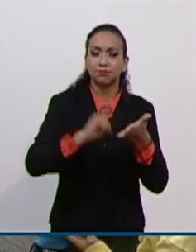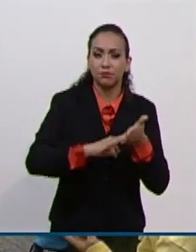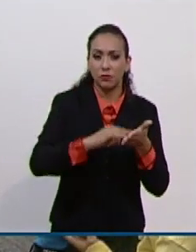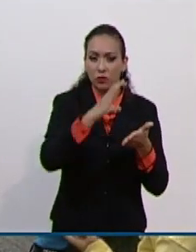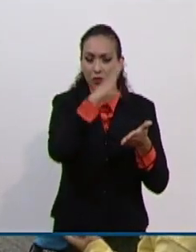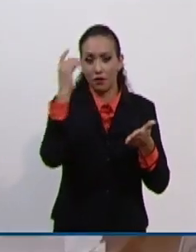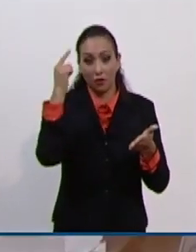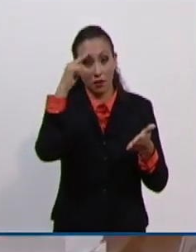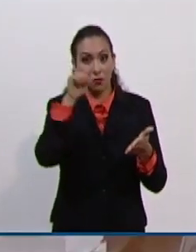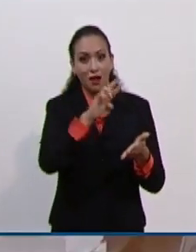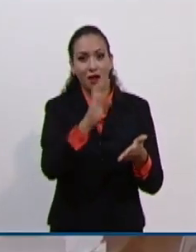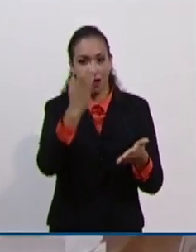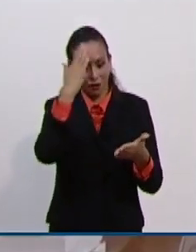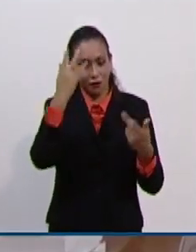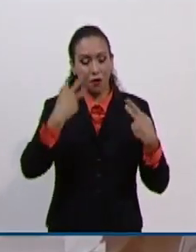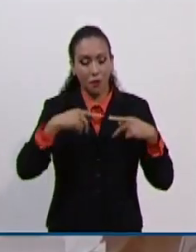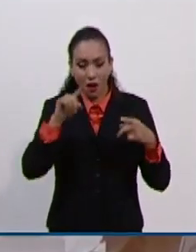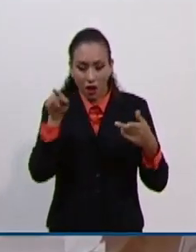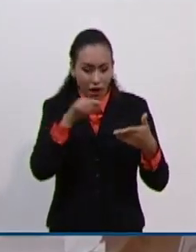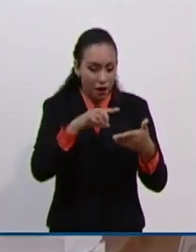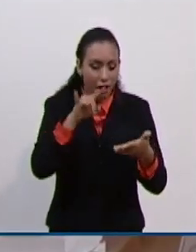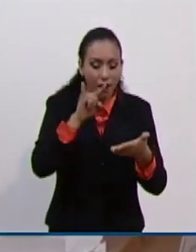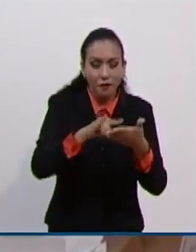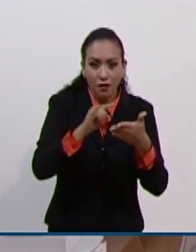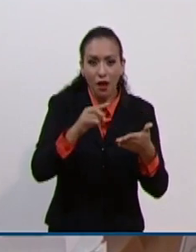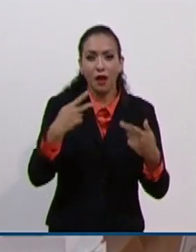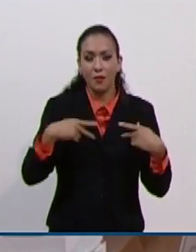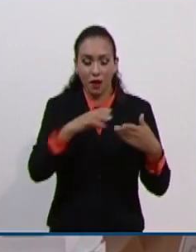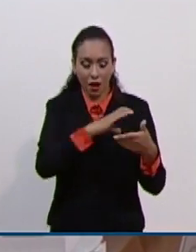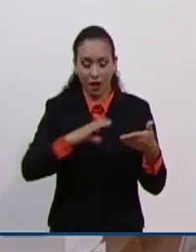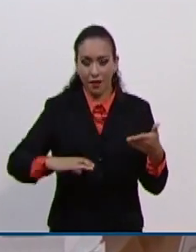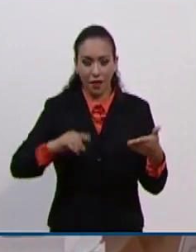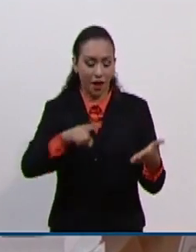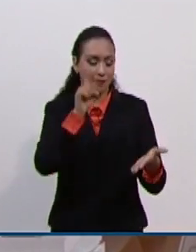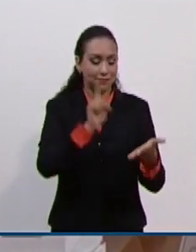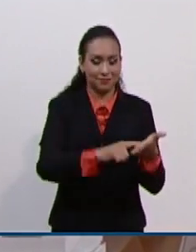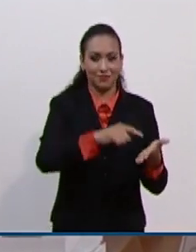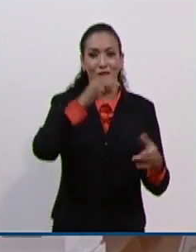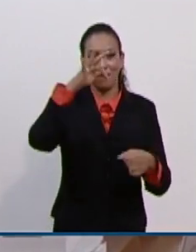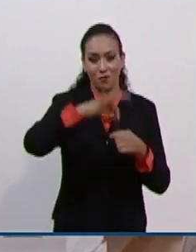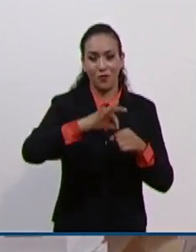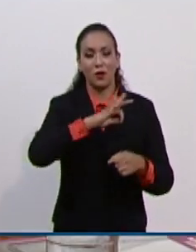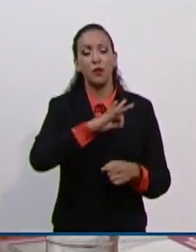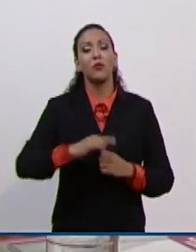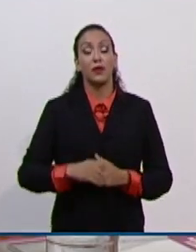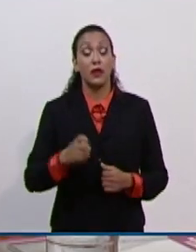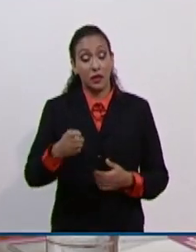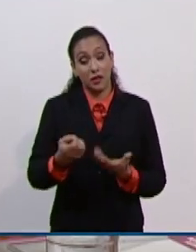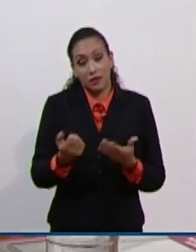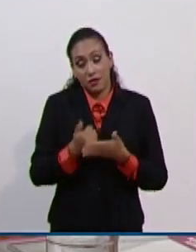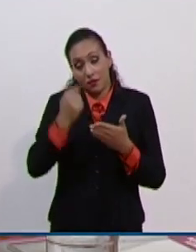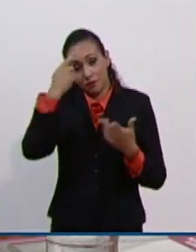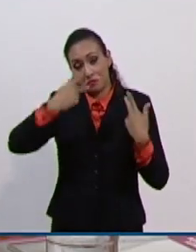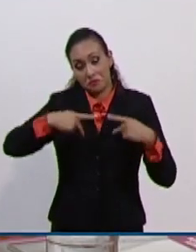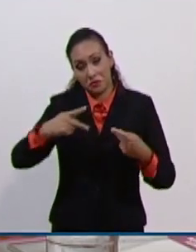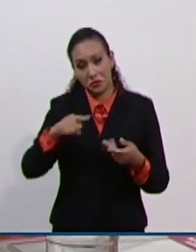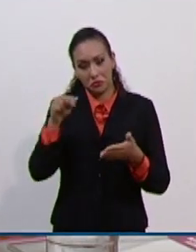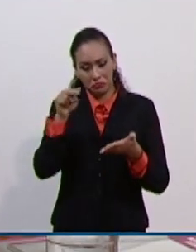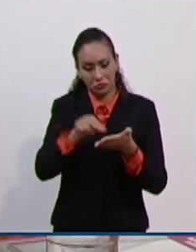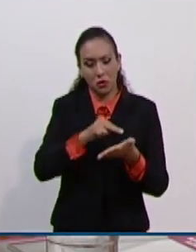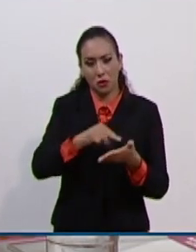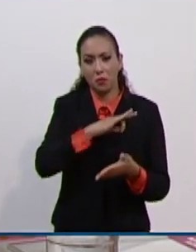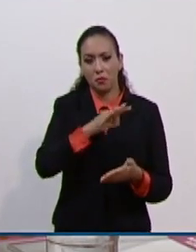manera más rápida y precisa a los contendientes, además de potenciar el derecho al voto activo. El magistrado propone revocar el